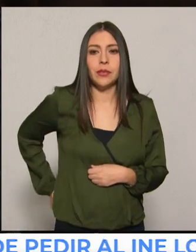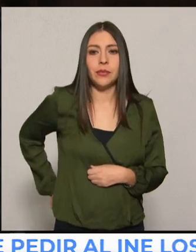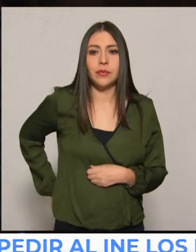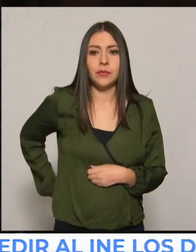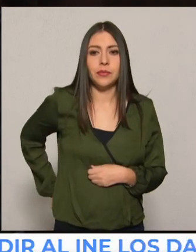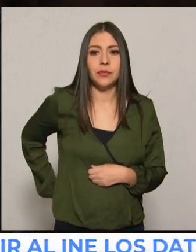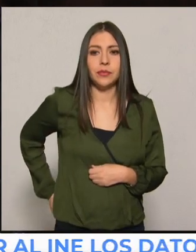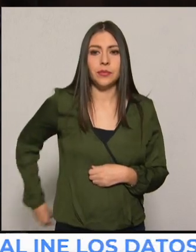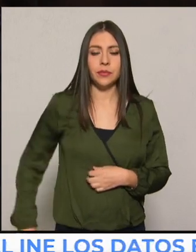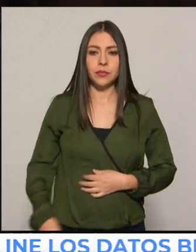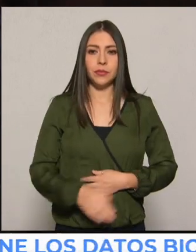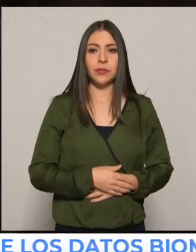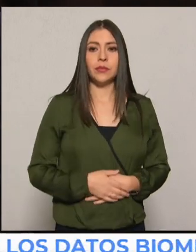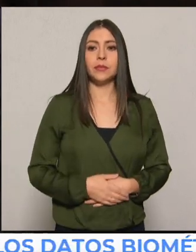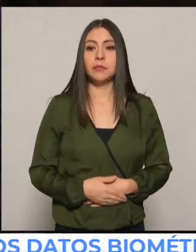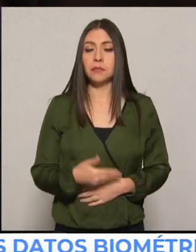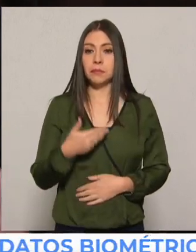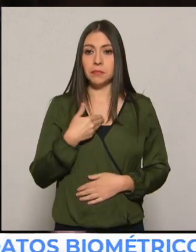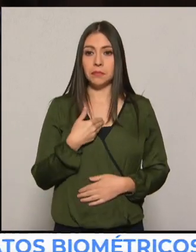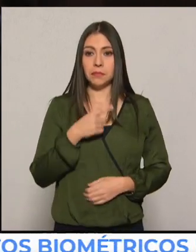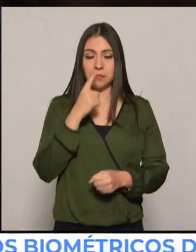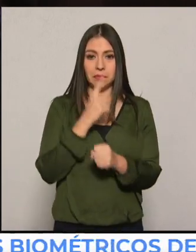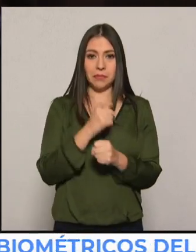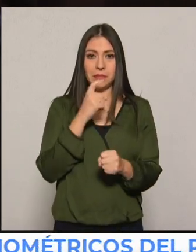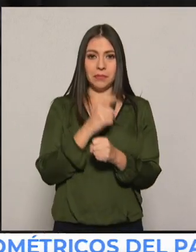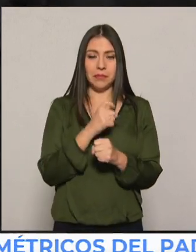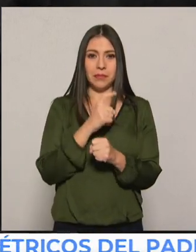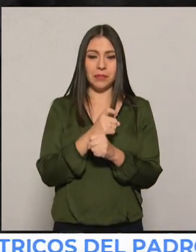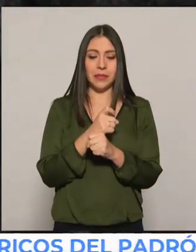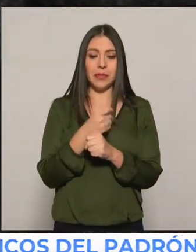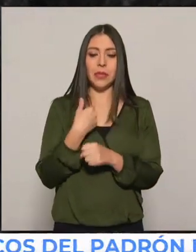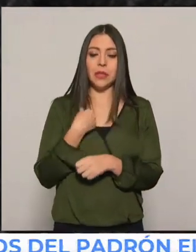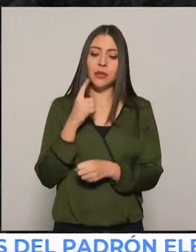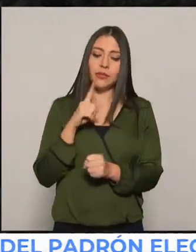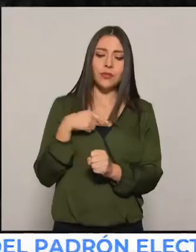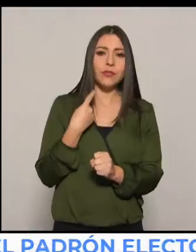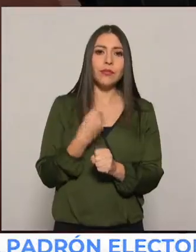Yo primero fui violado por los seminaristas mayores.